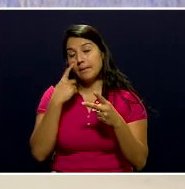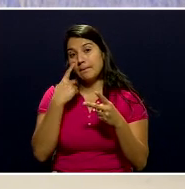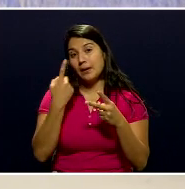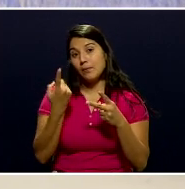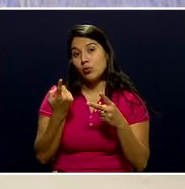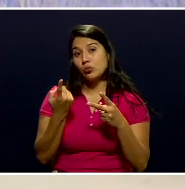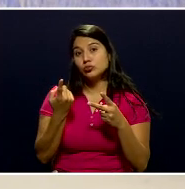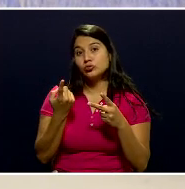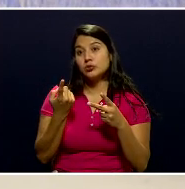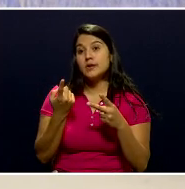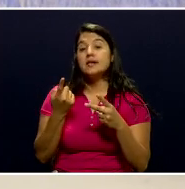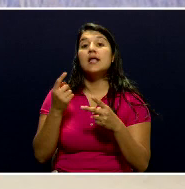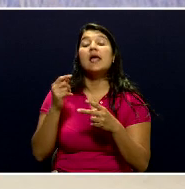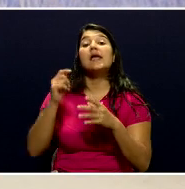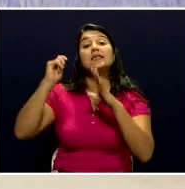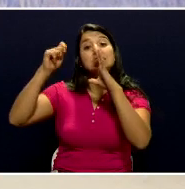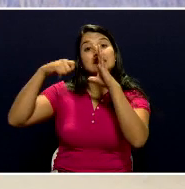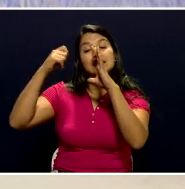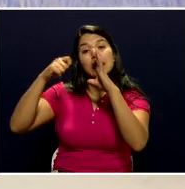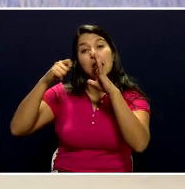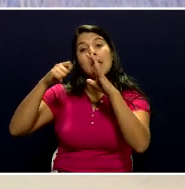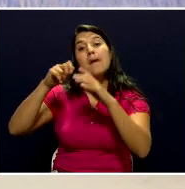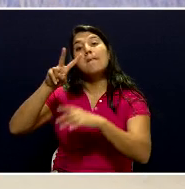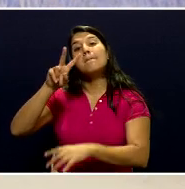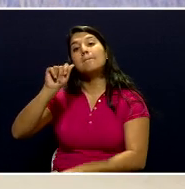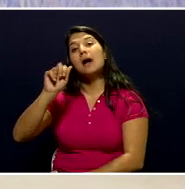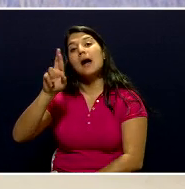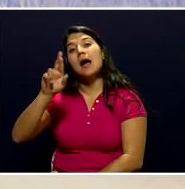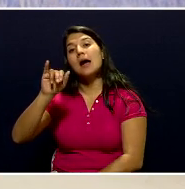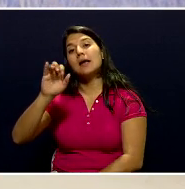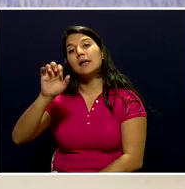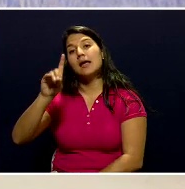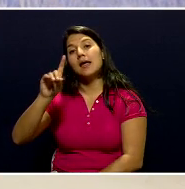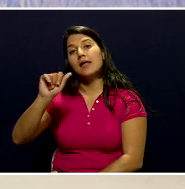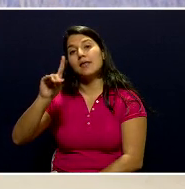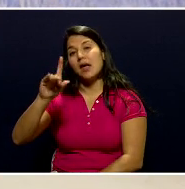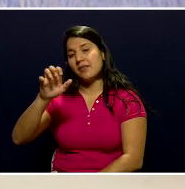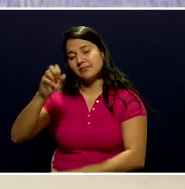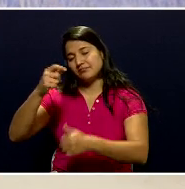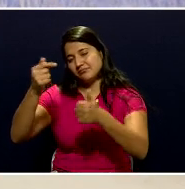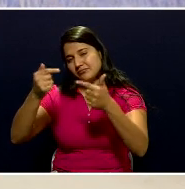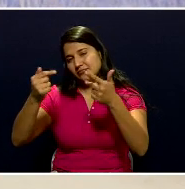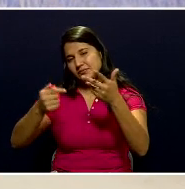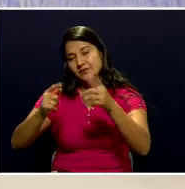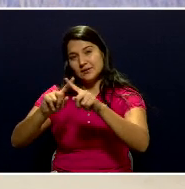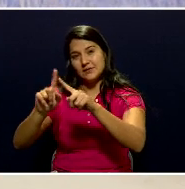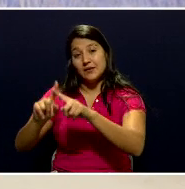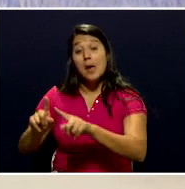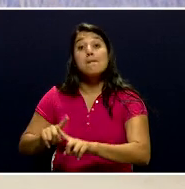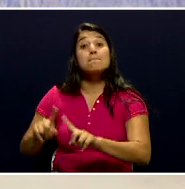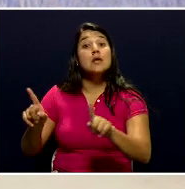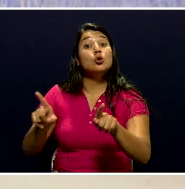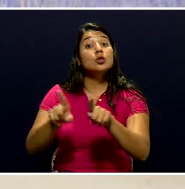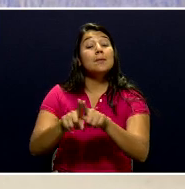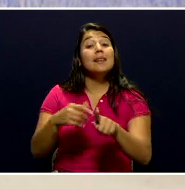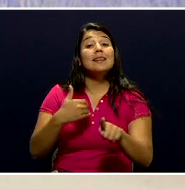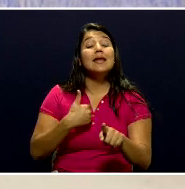el Cine Variedades, en fin, pero también tenemos una serie de edificaciones